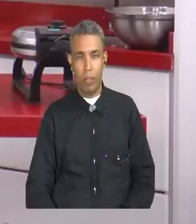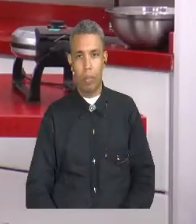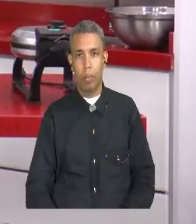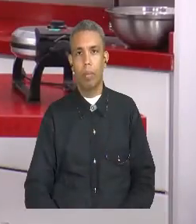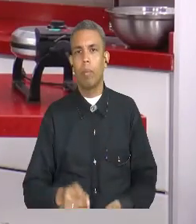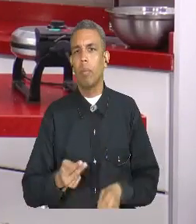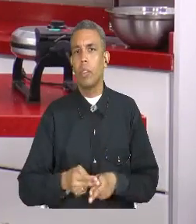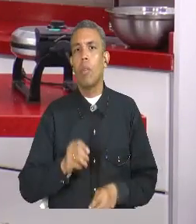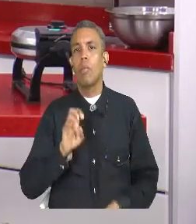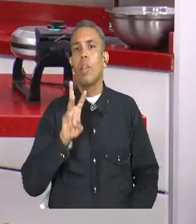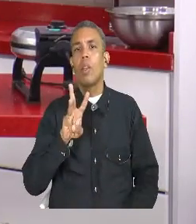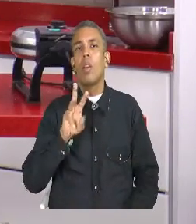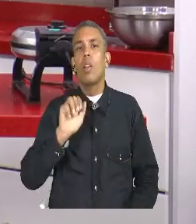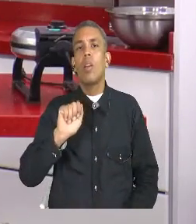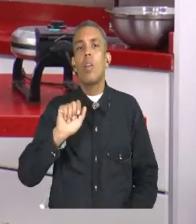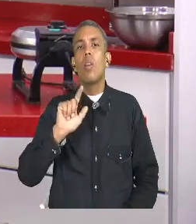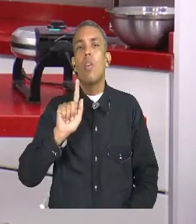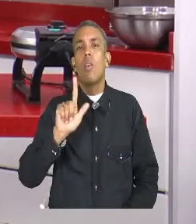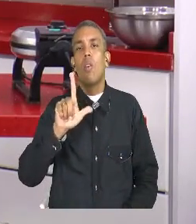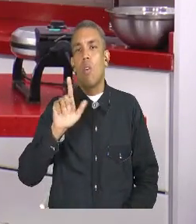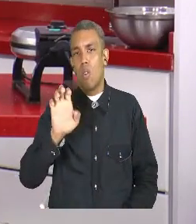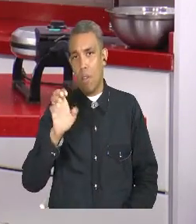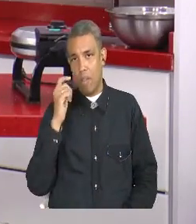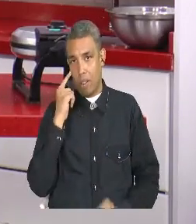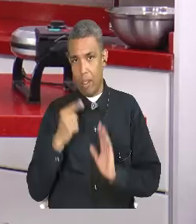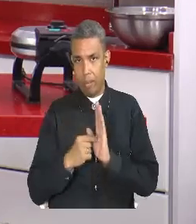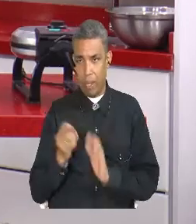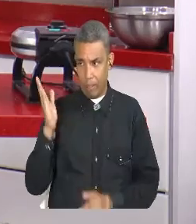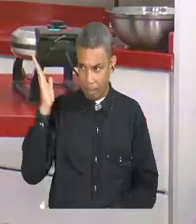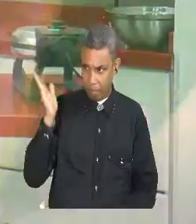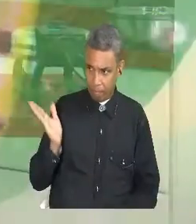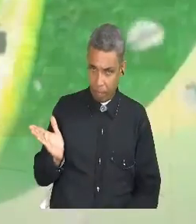con ese recetario del día de hoy en A Pedir de Boca?